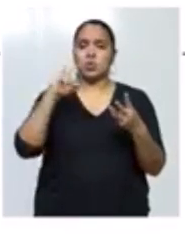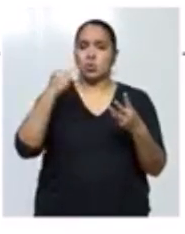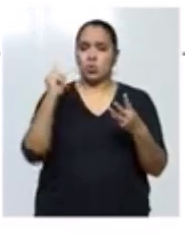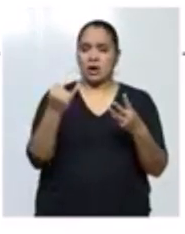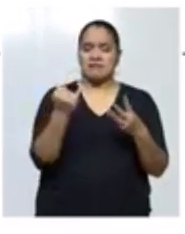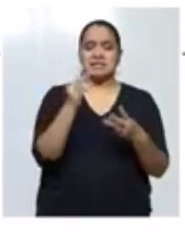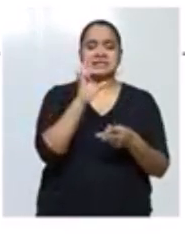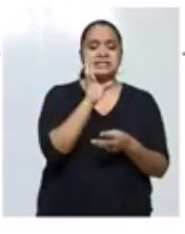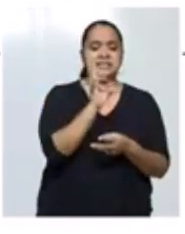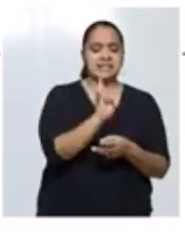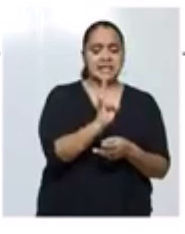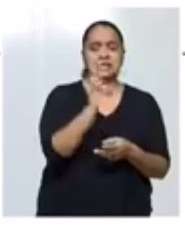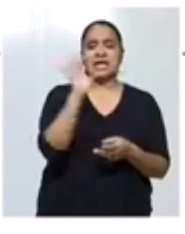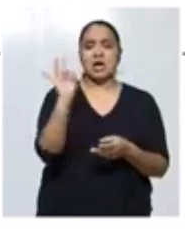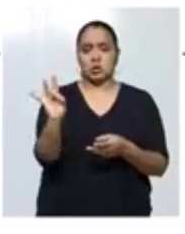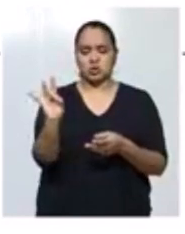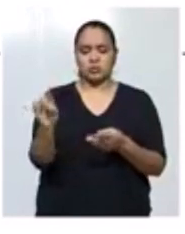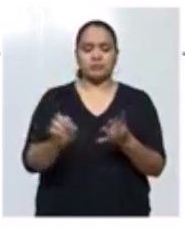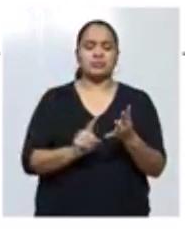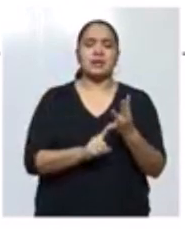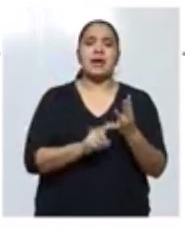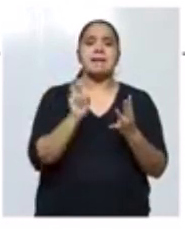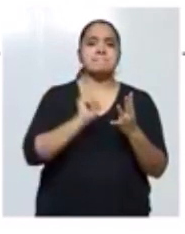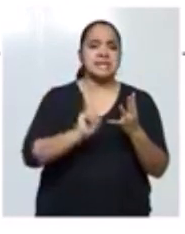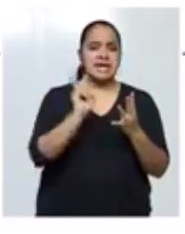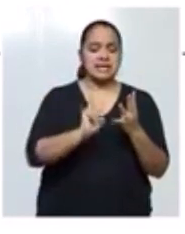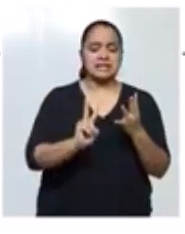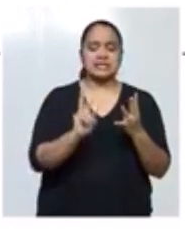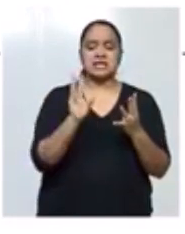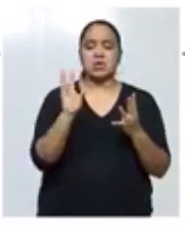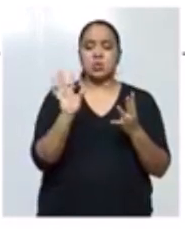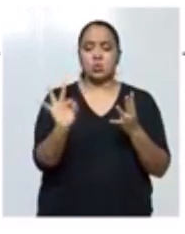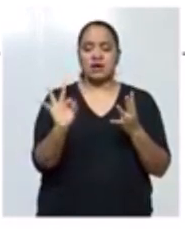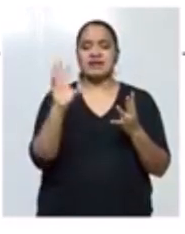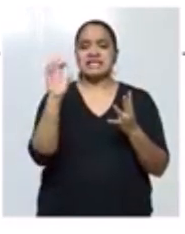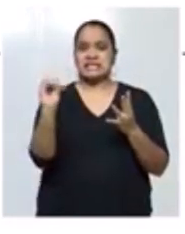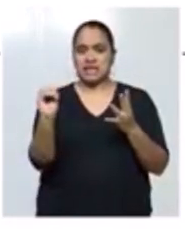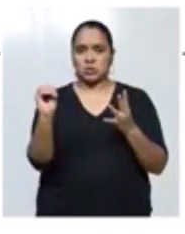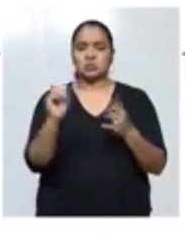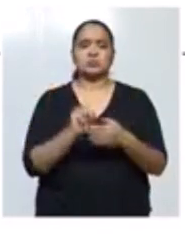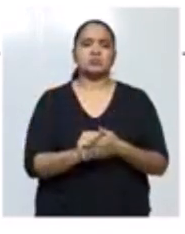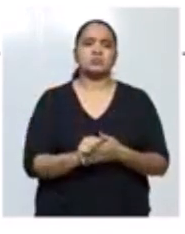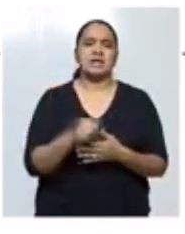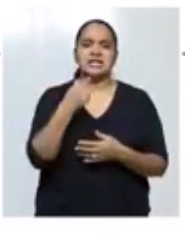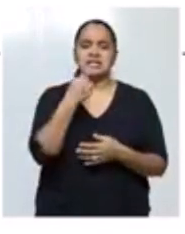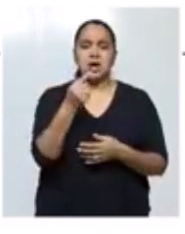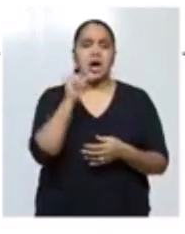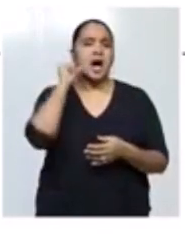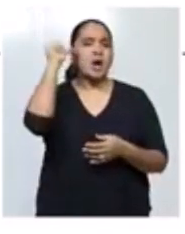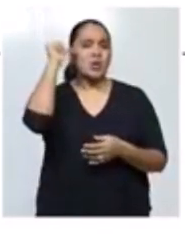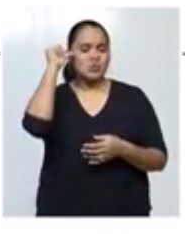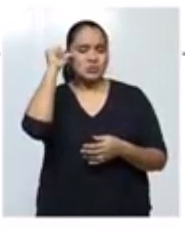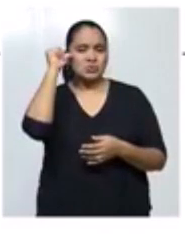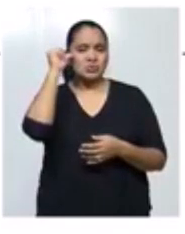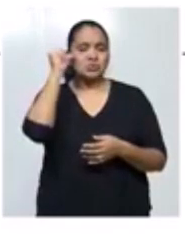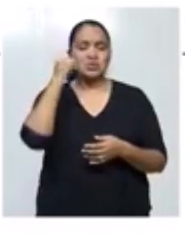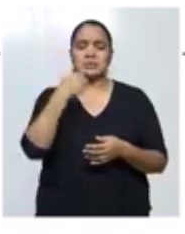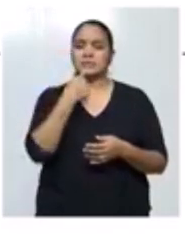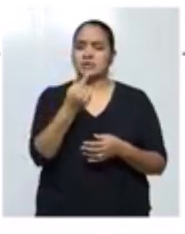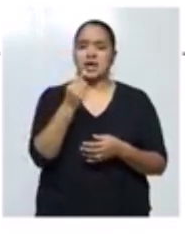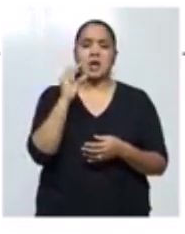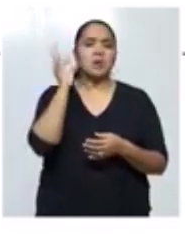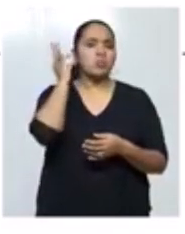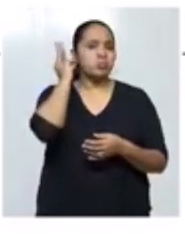terminación 7 8 viernes terminación 9 y 0 los adultos mayores mujeres